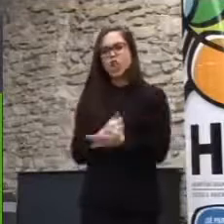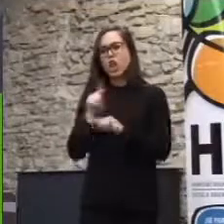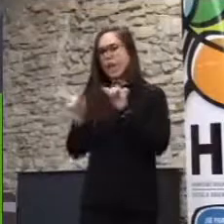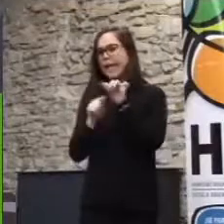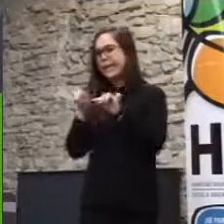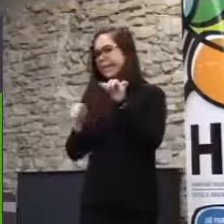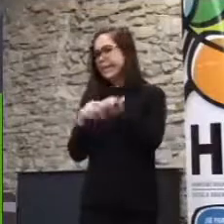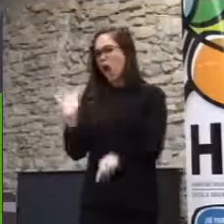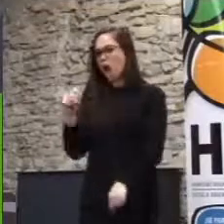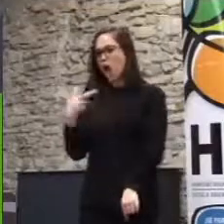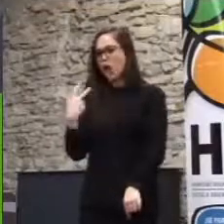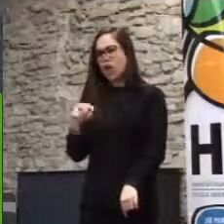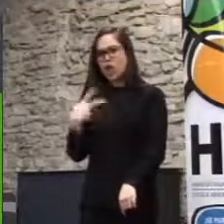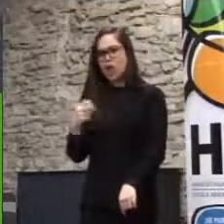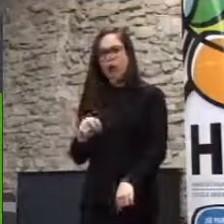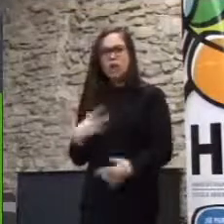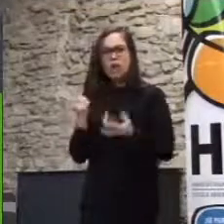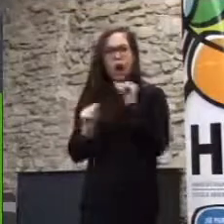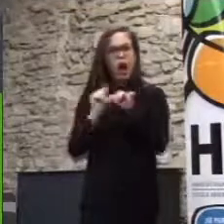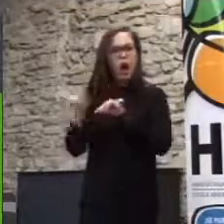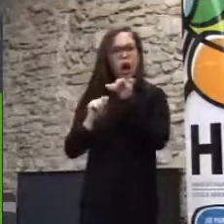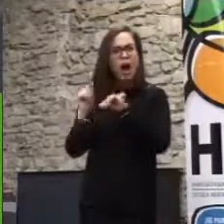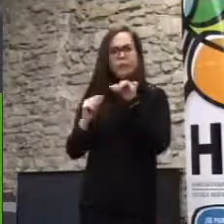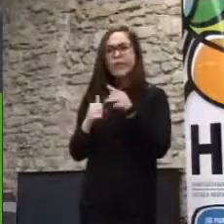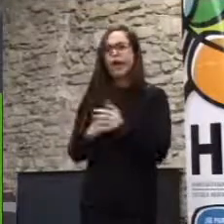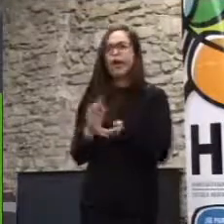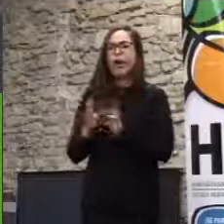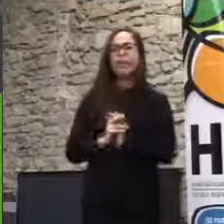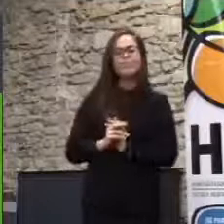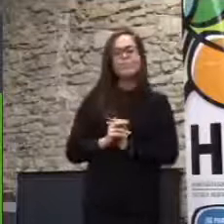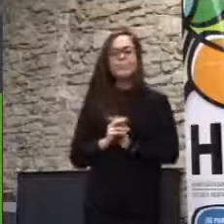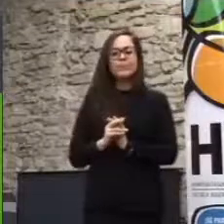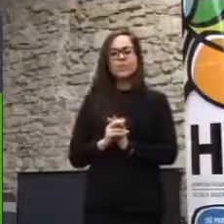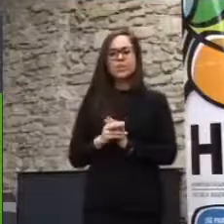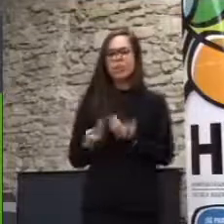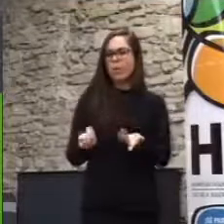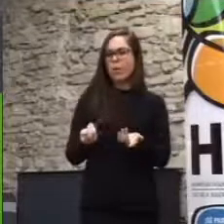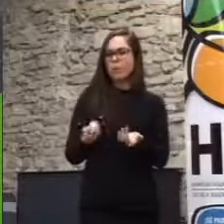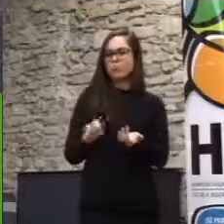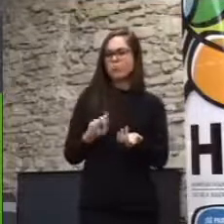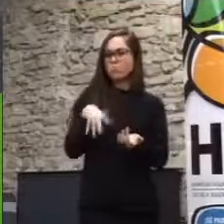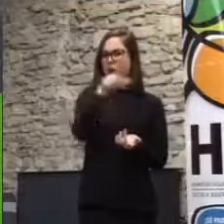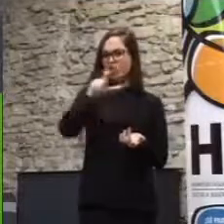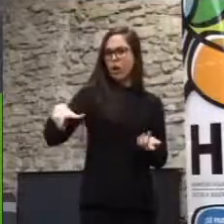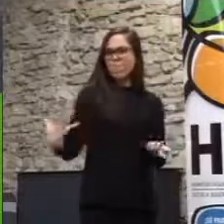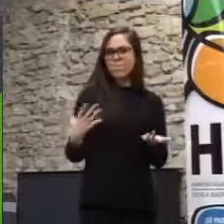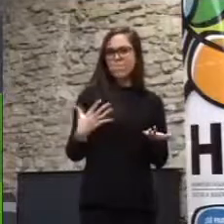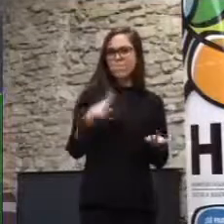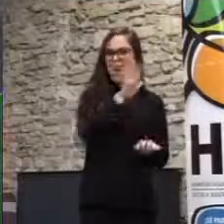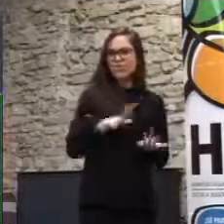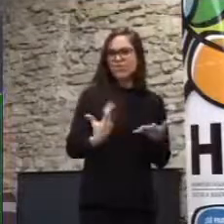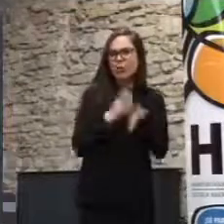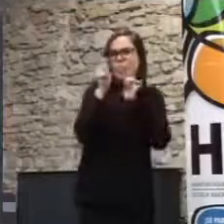crítica, es no, es buscarle la vuelta, es un poco periodística la ciudad también, en ese aspecto siempre le